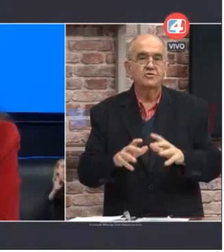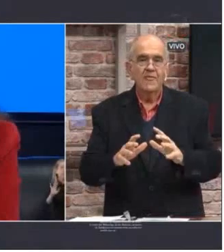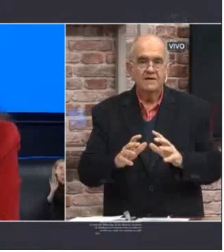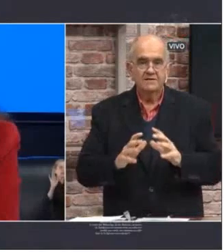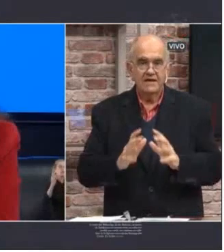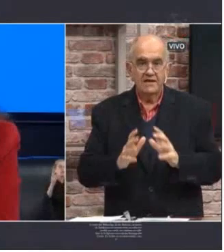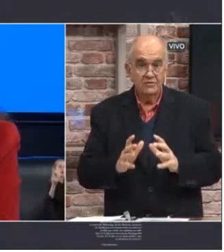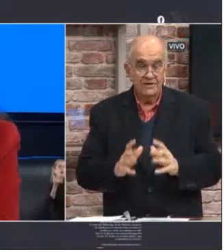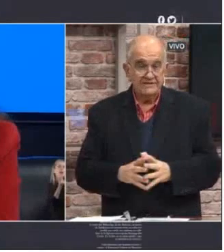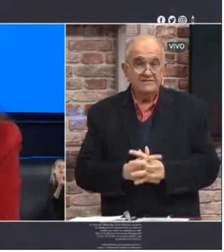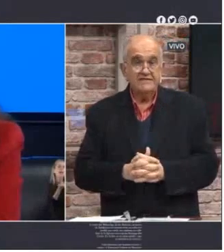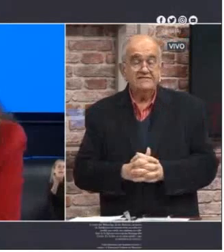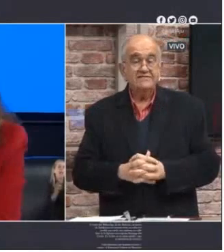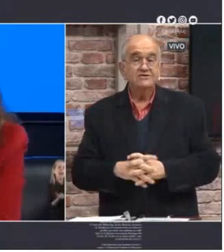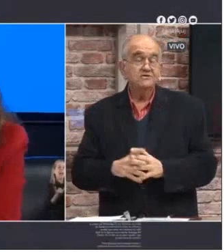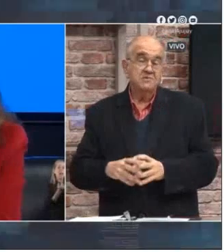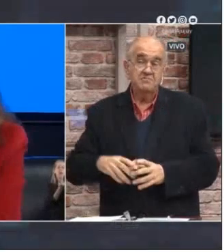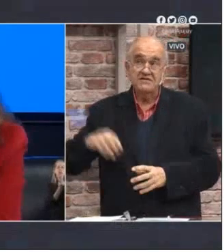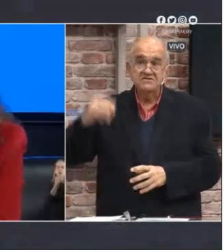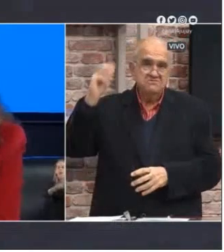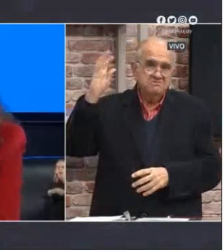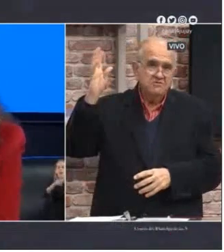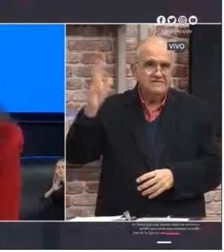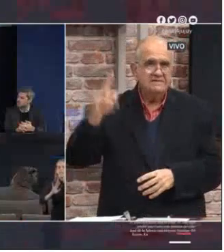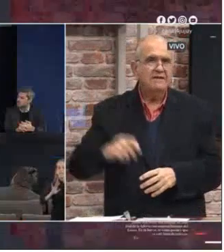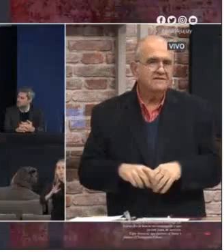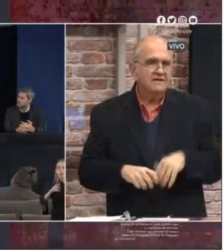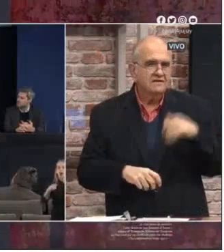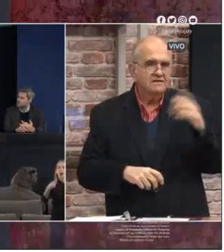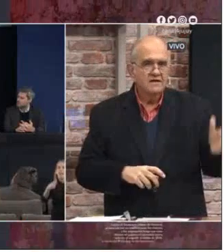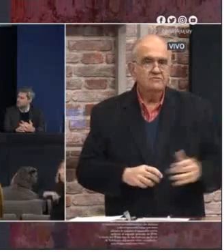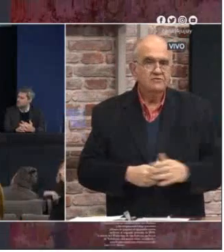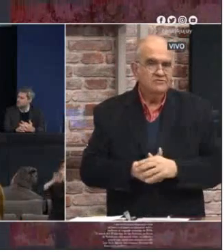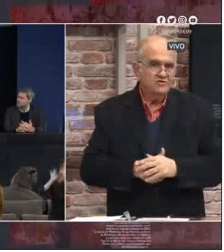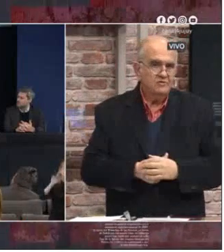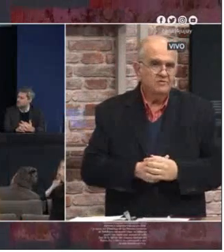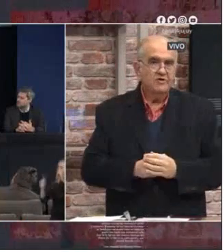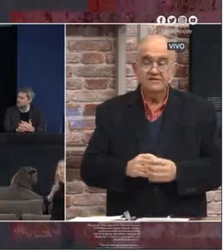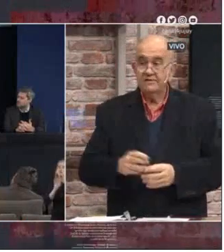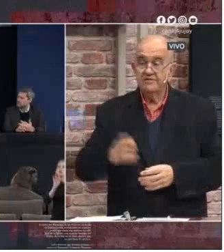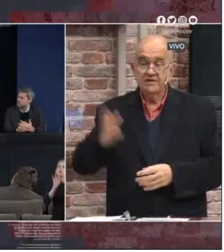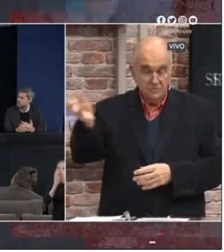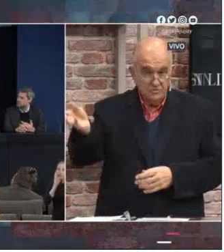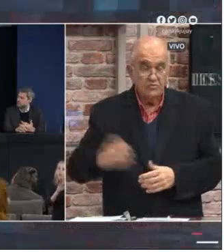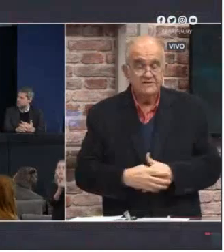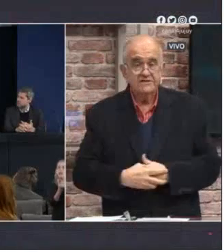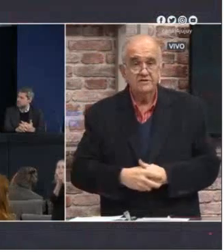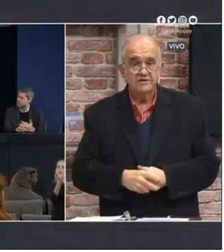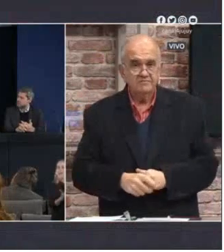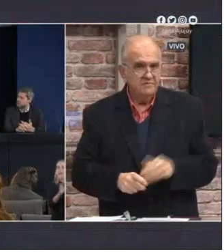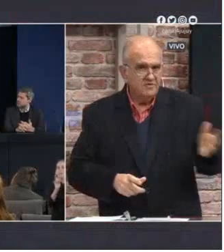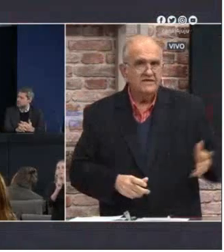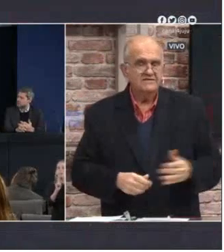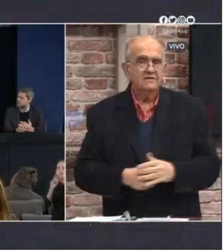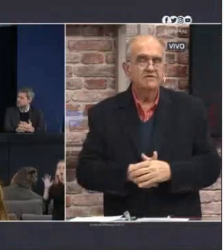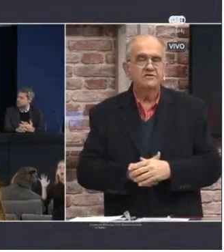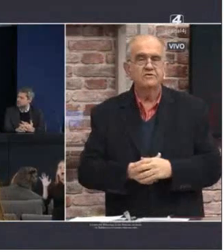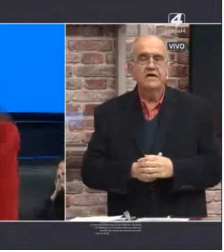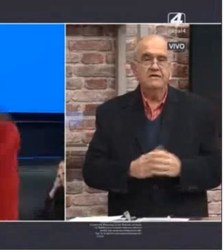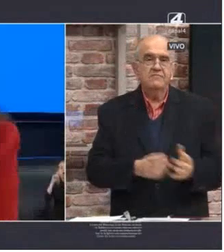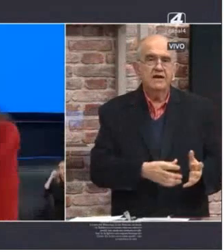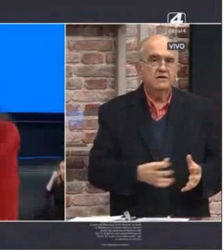hablo de la noaa la tercerización después apareció un juez de san martín que autorizó los primeros allanamientos jujú les siguió también pero hay